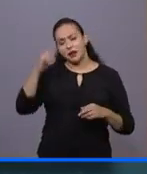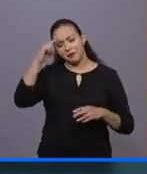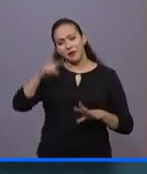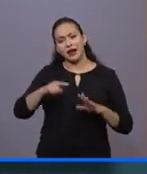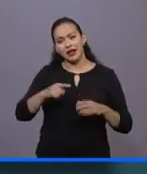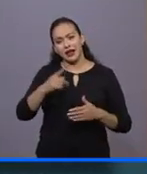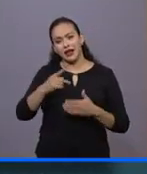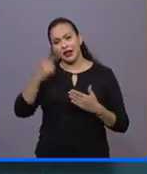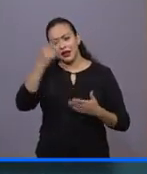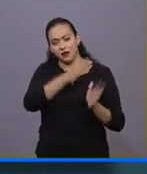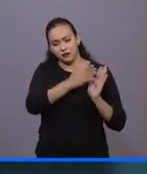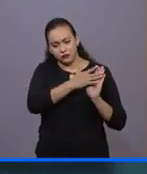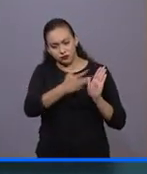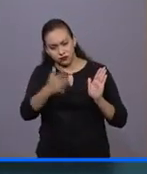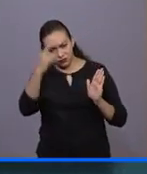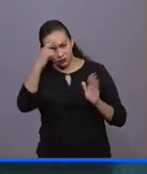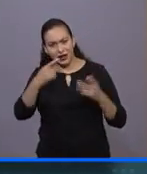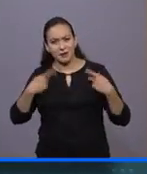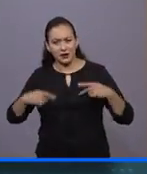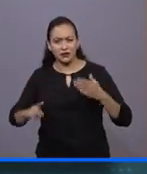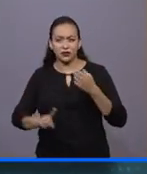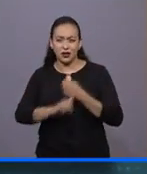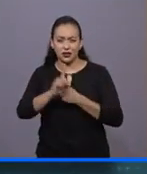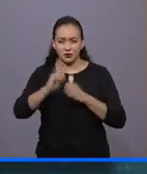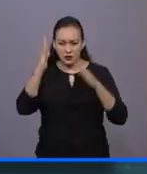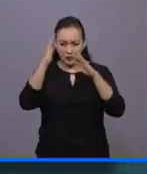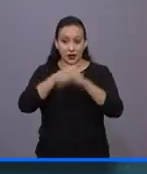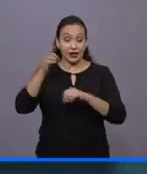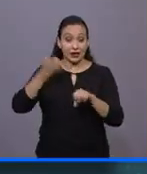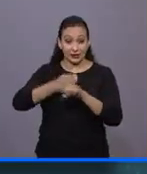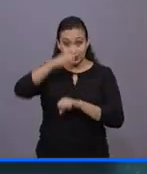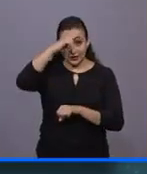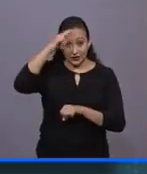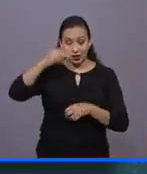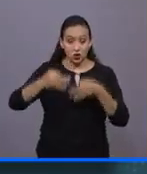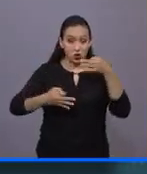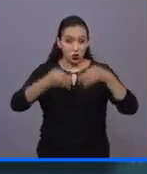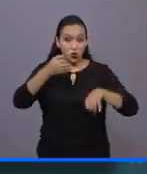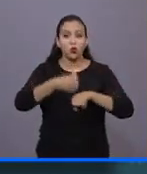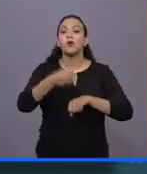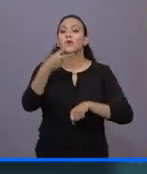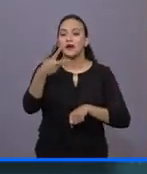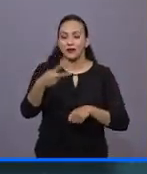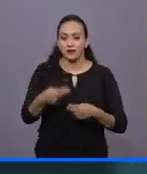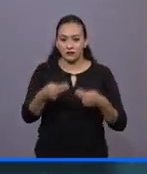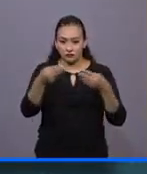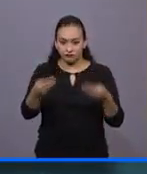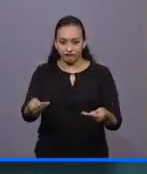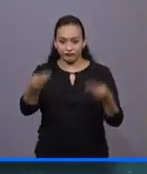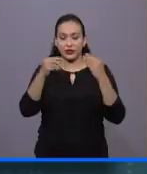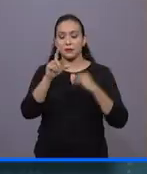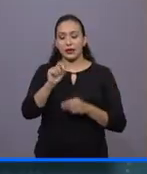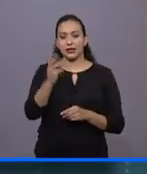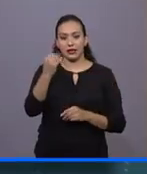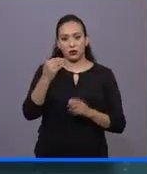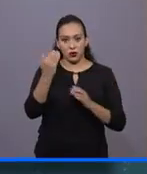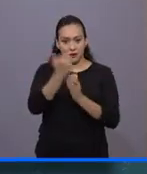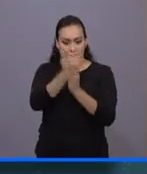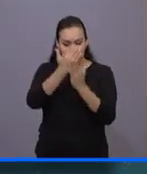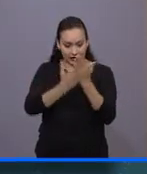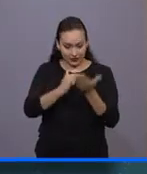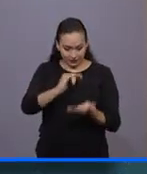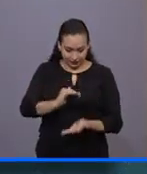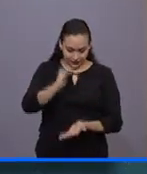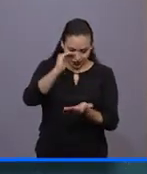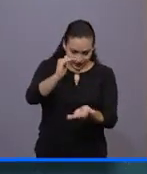de solución de conflictos del Poder Judicial de Nayarit, el Juzgado Segundo Mercantil recibió 29 expedientes,